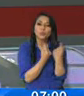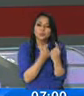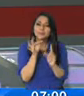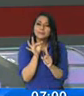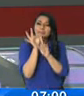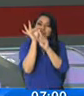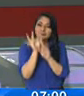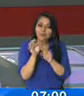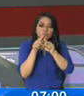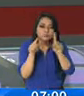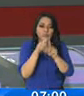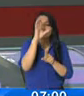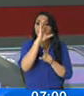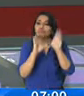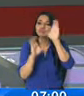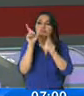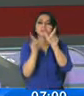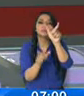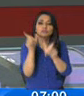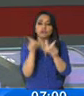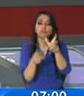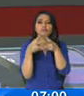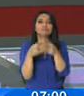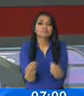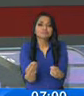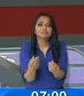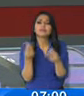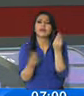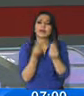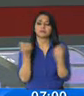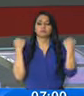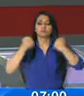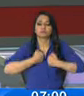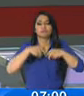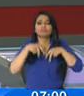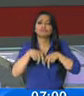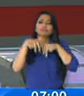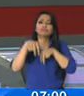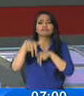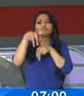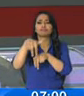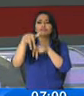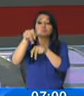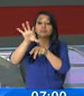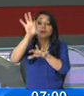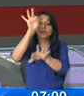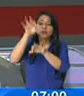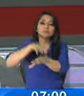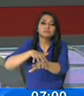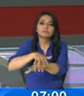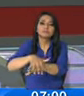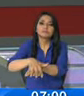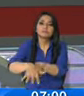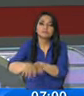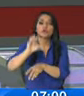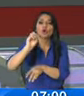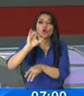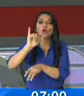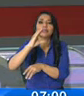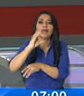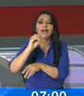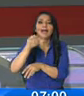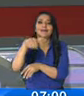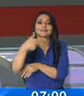para ubicar a dos personas extraviadas cuando salieron de excursión los cuerpos fueron encontrados en el río oyacachi esto es en el cantón